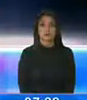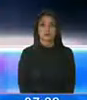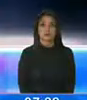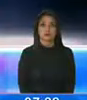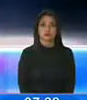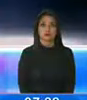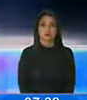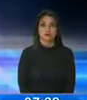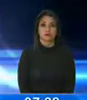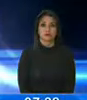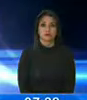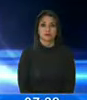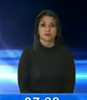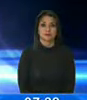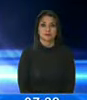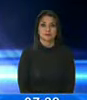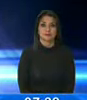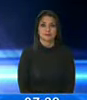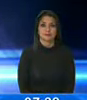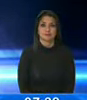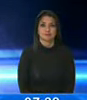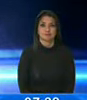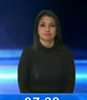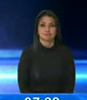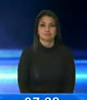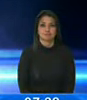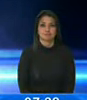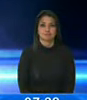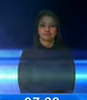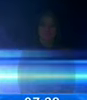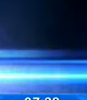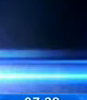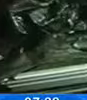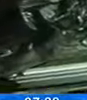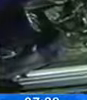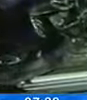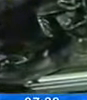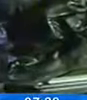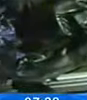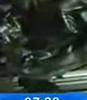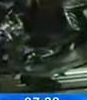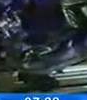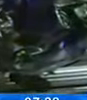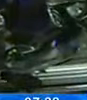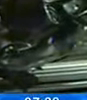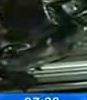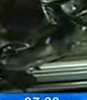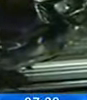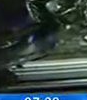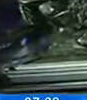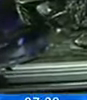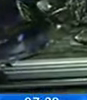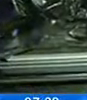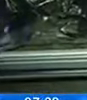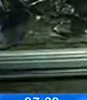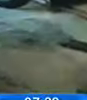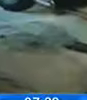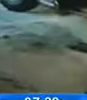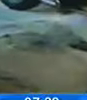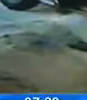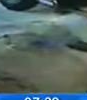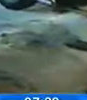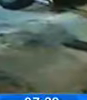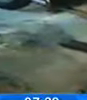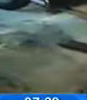$187.50 a $193, correspondiente al 50% de la remuneración, quien ocasiona un accidente de tránsito del que